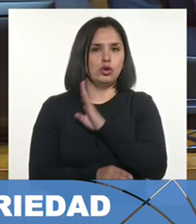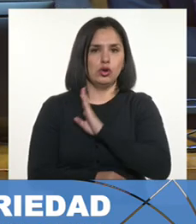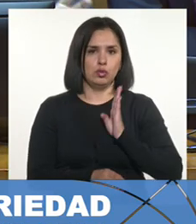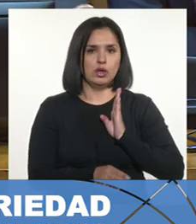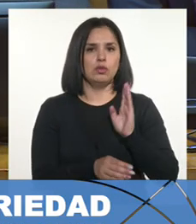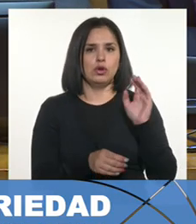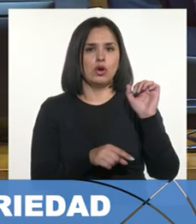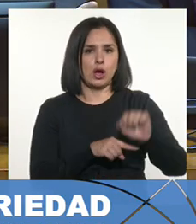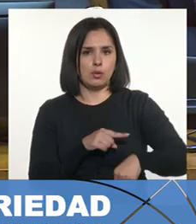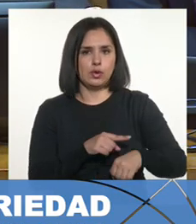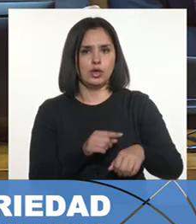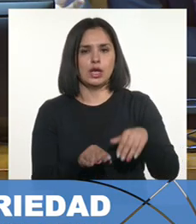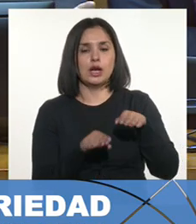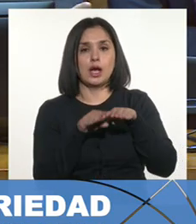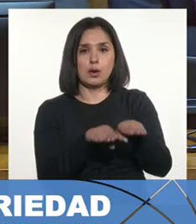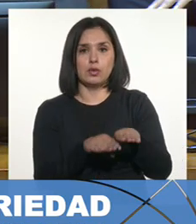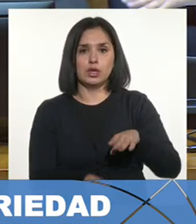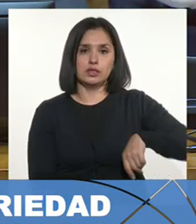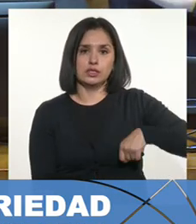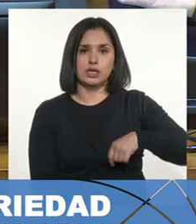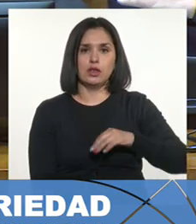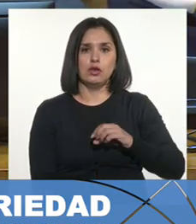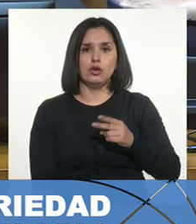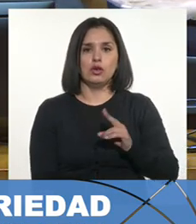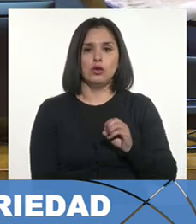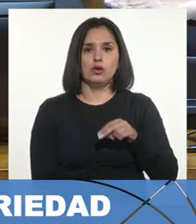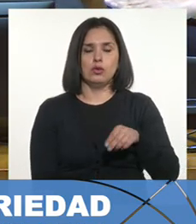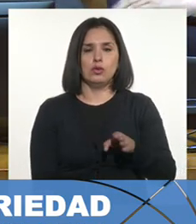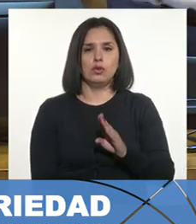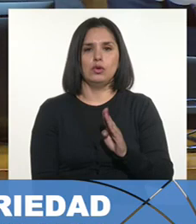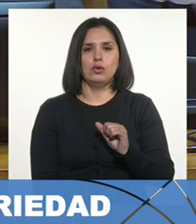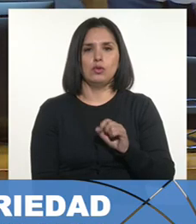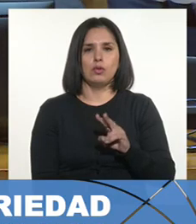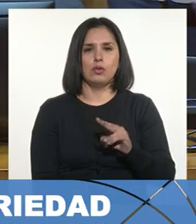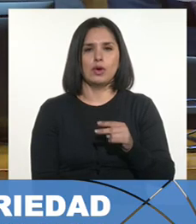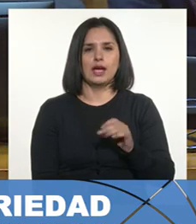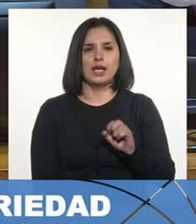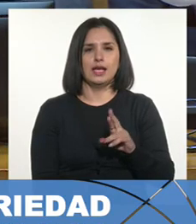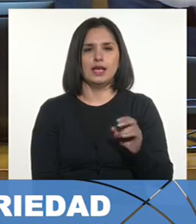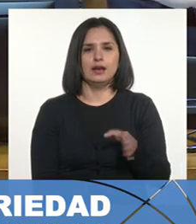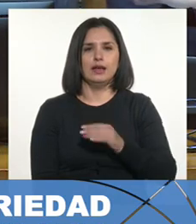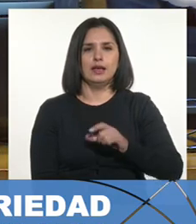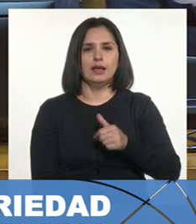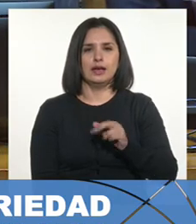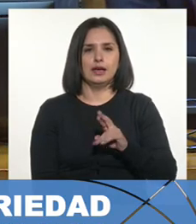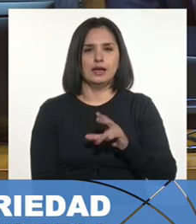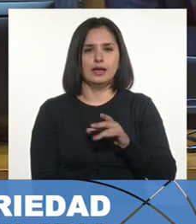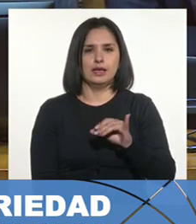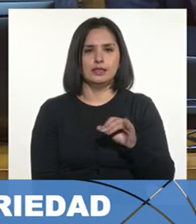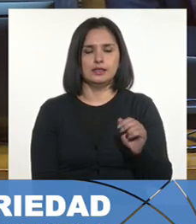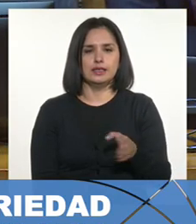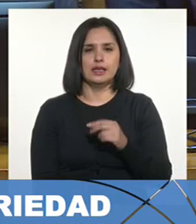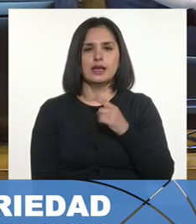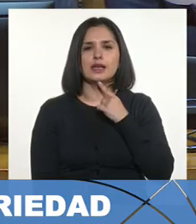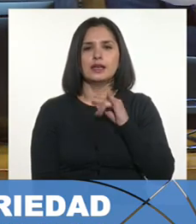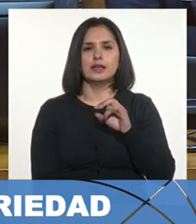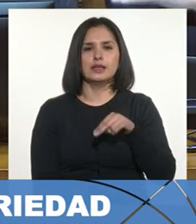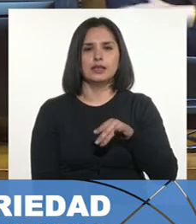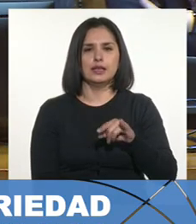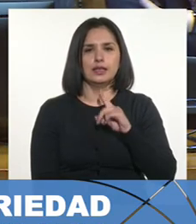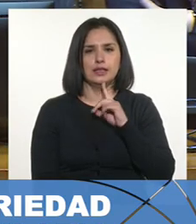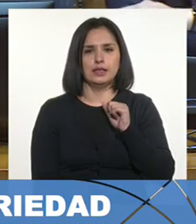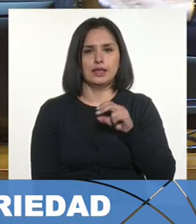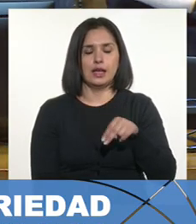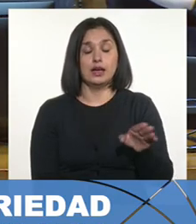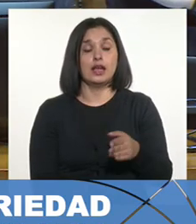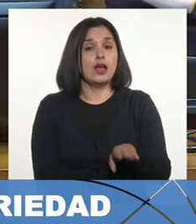pronunciaron favorablemente los senadores señora von baer y señores garcía y quintana se abstuvieron los senadores señora provoste y